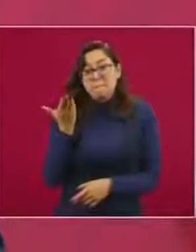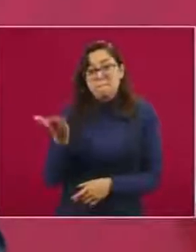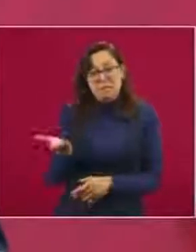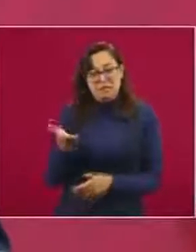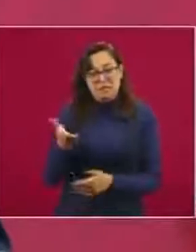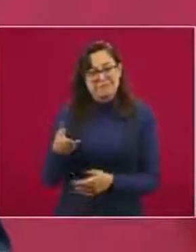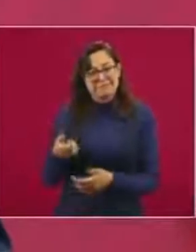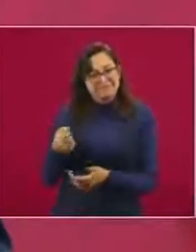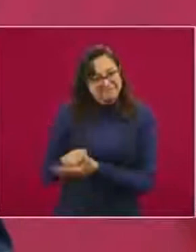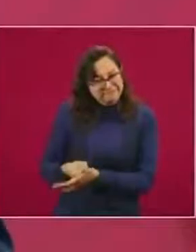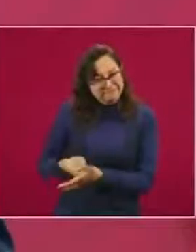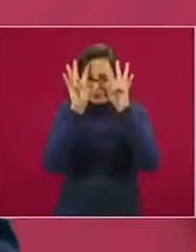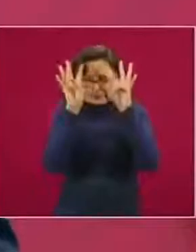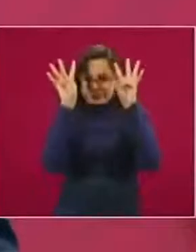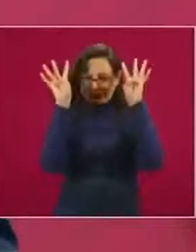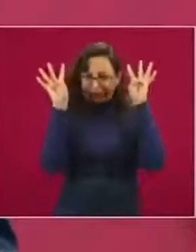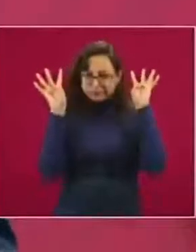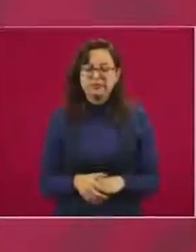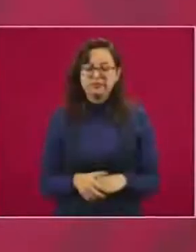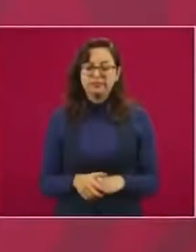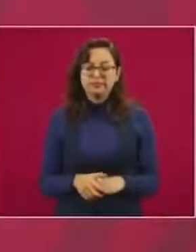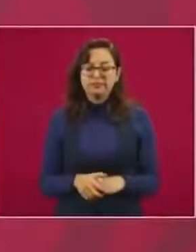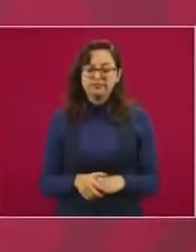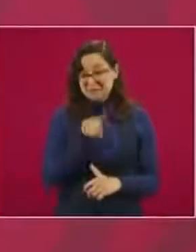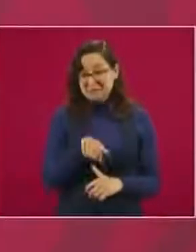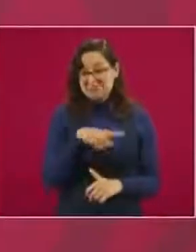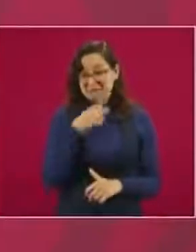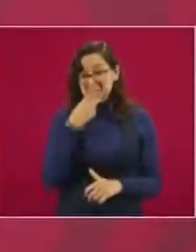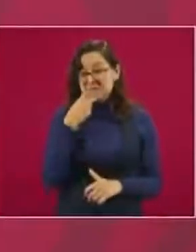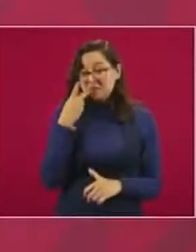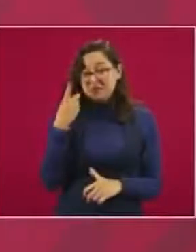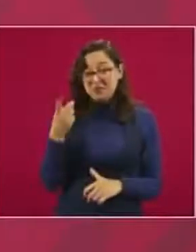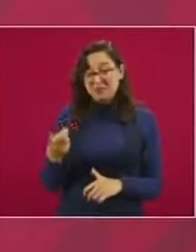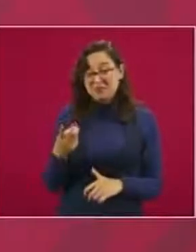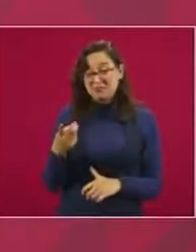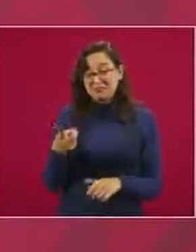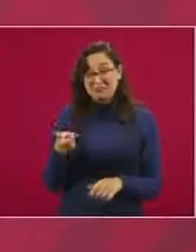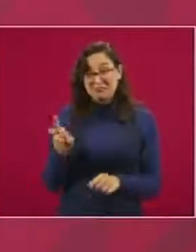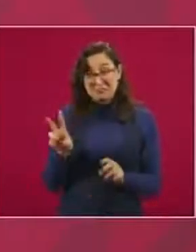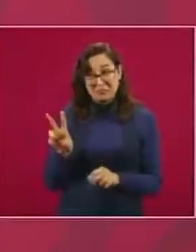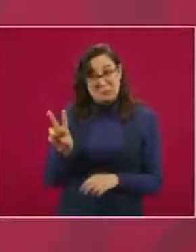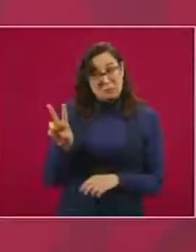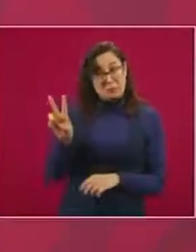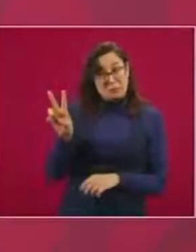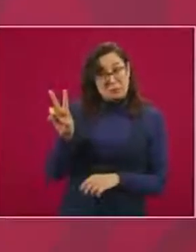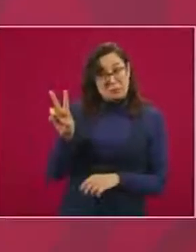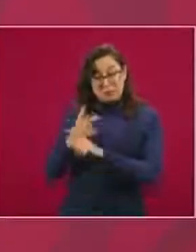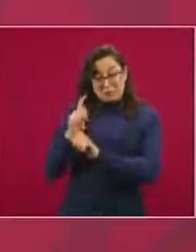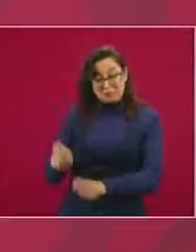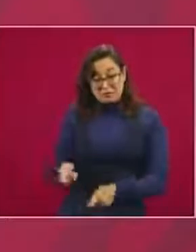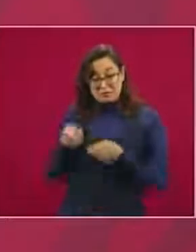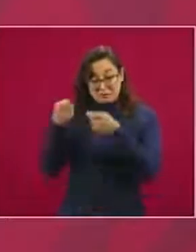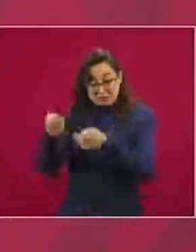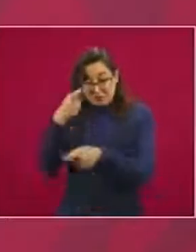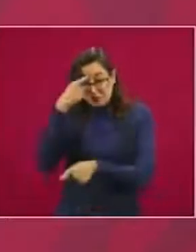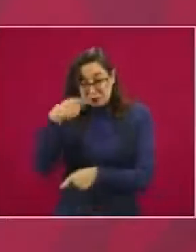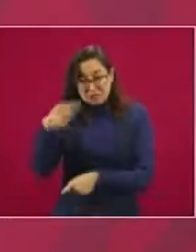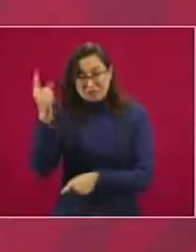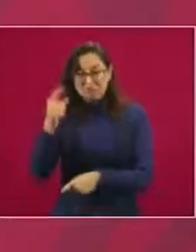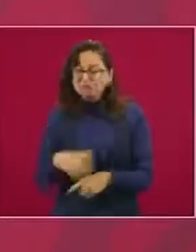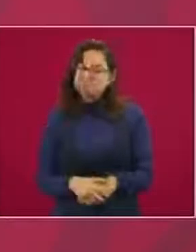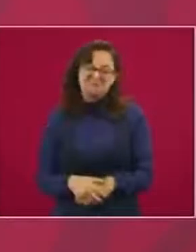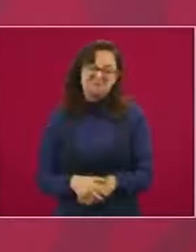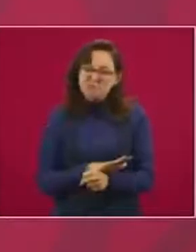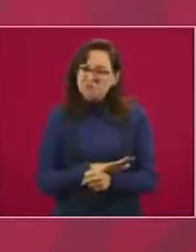penacho, que insistiera en lo del penacho, aunque le dije que no era una misión fácil, que era como